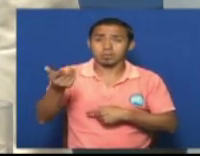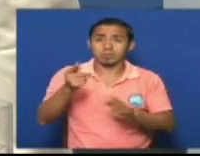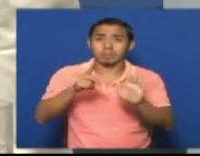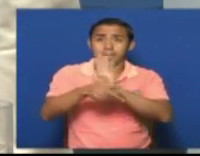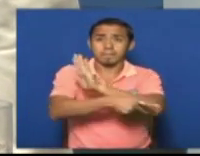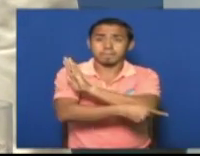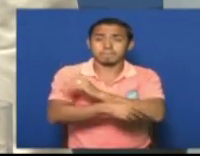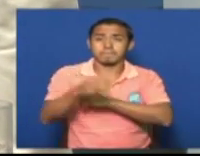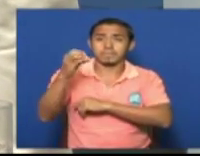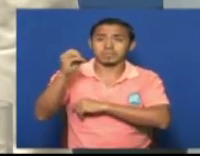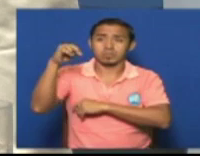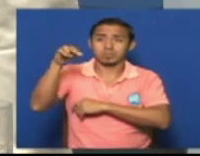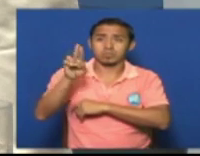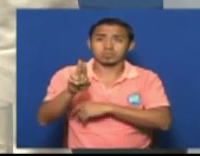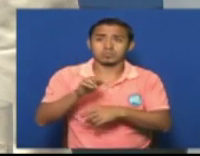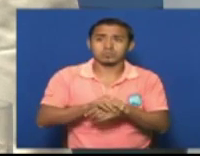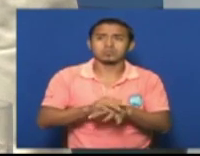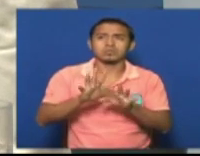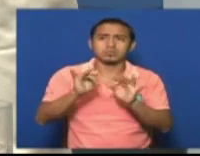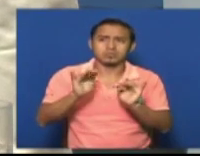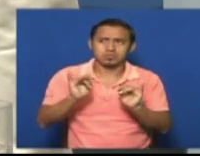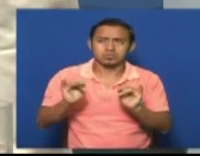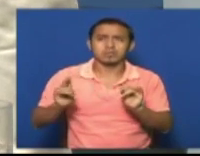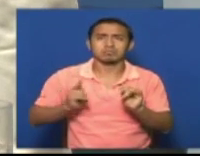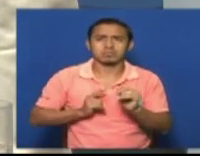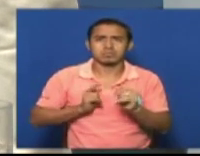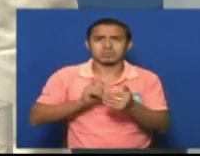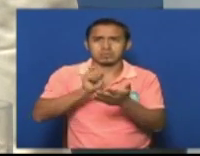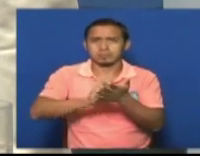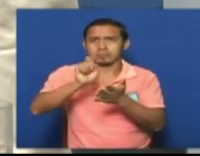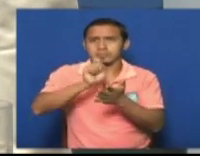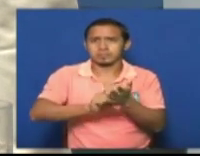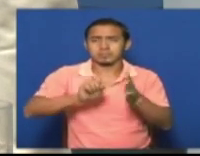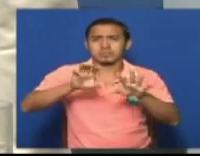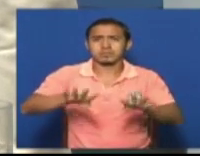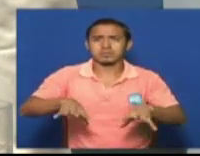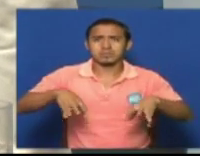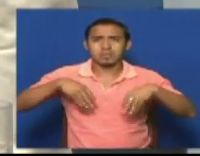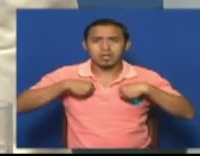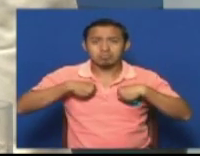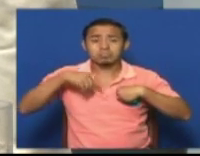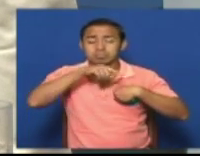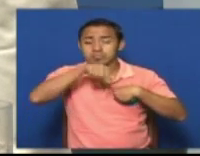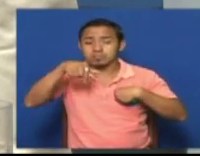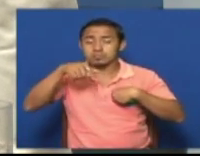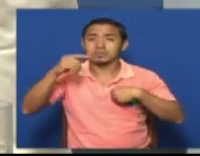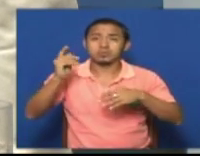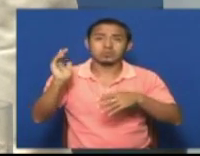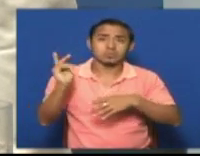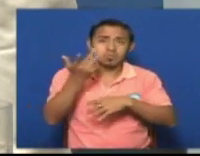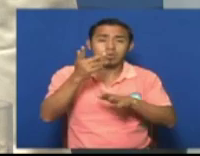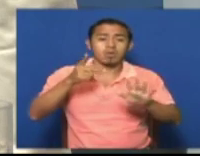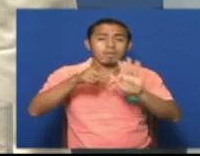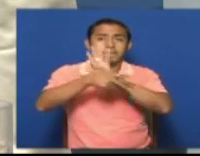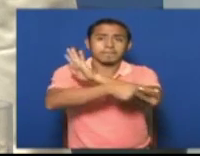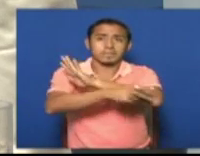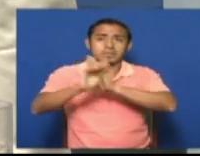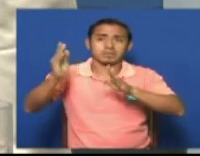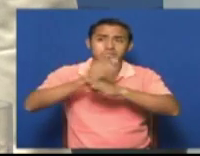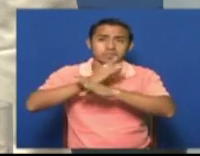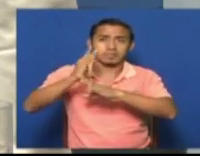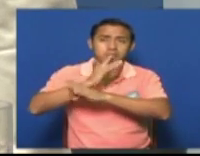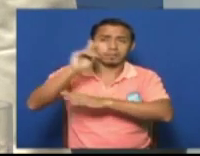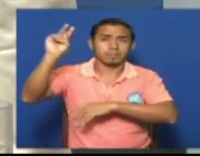unidas ya lo han suscrito ya lo han ratificado es decir todos los continentes todos los modelos políticos